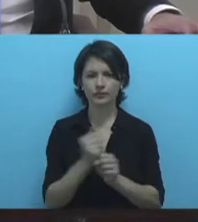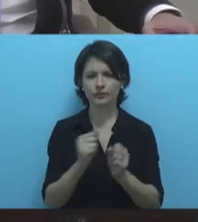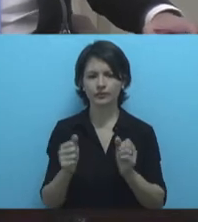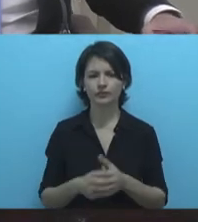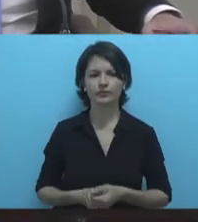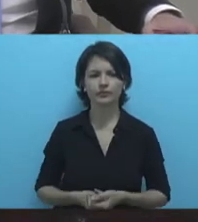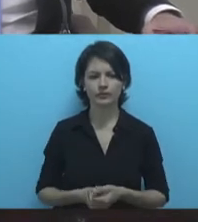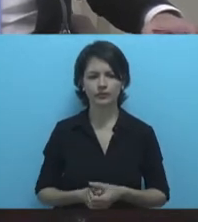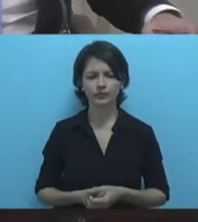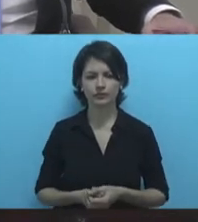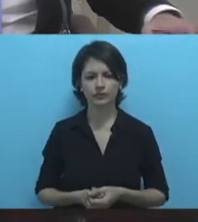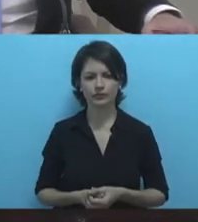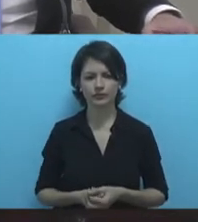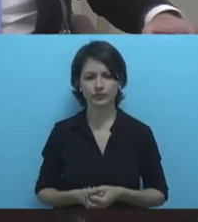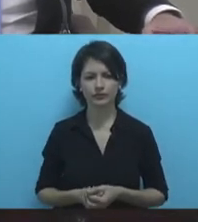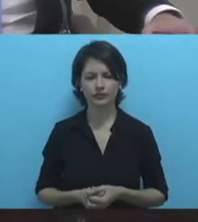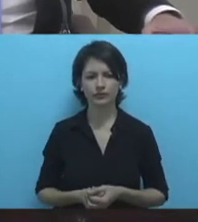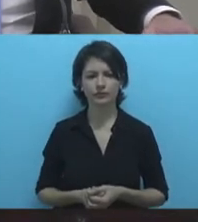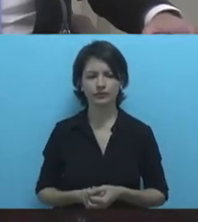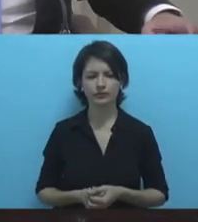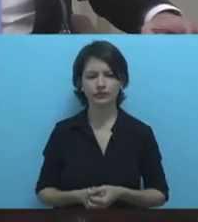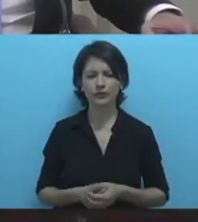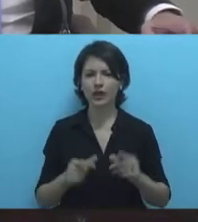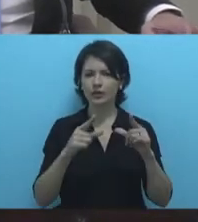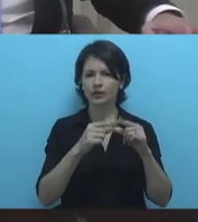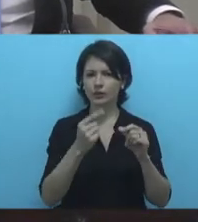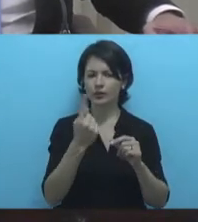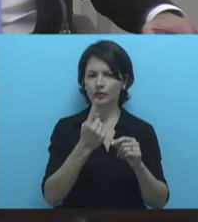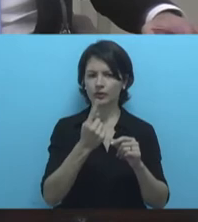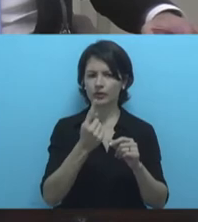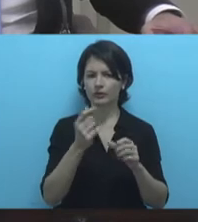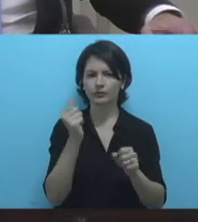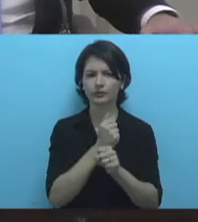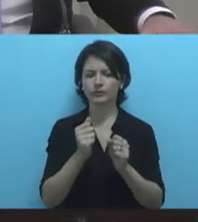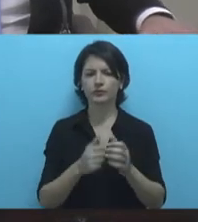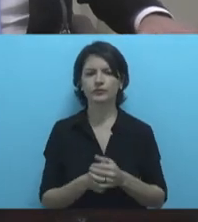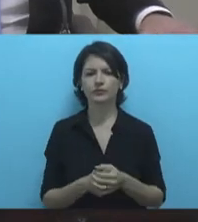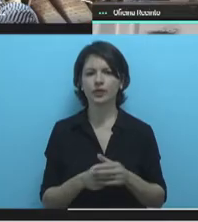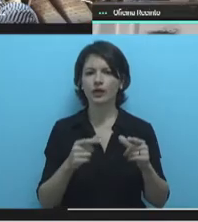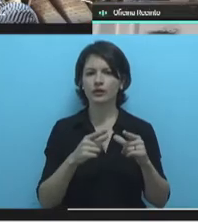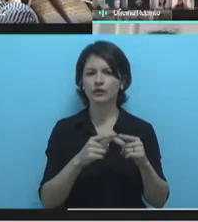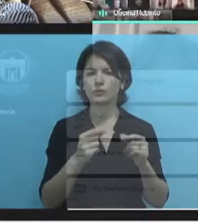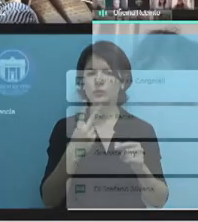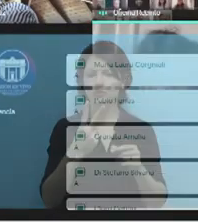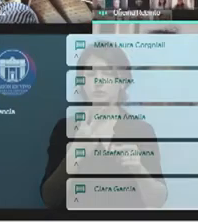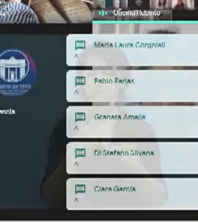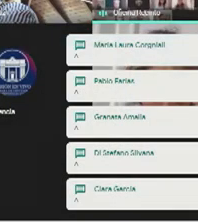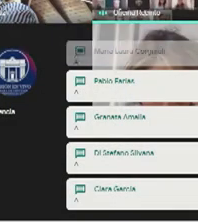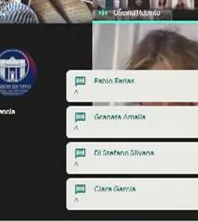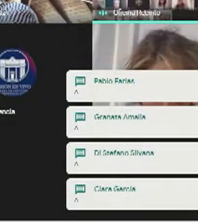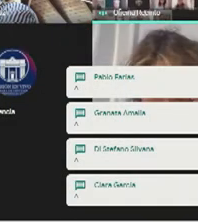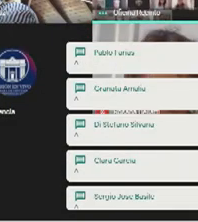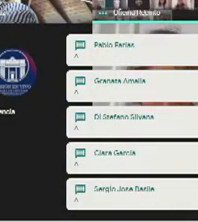en consideración el proyecto de ley en particular artículo primero aprobado artículo 2 de forma